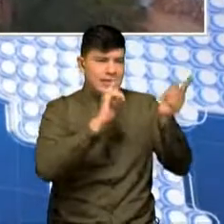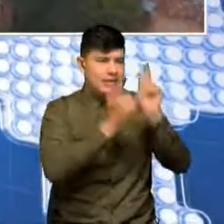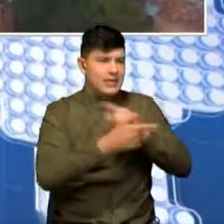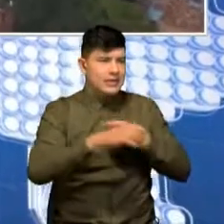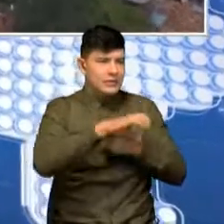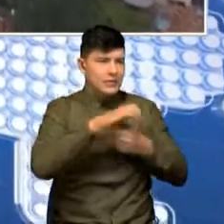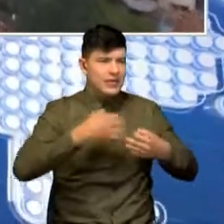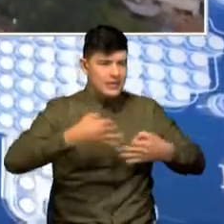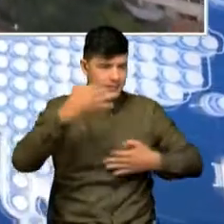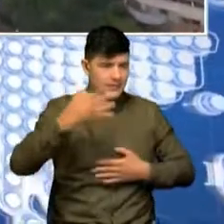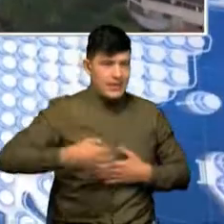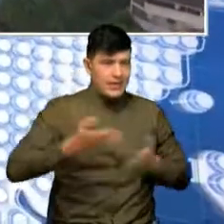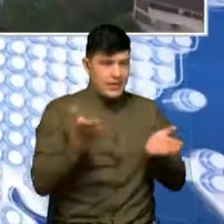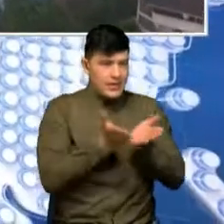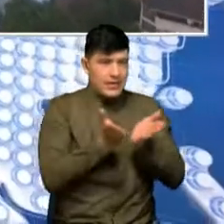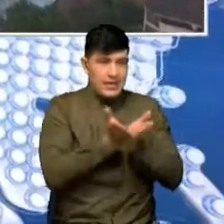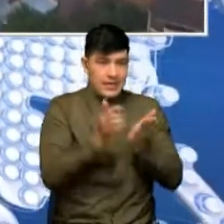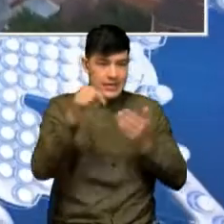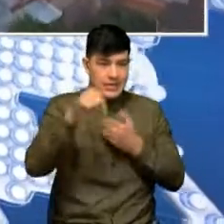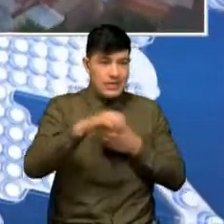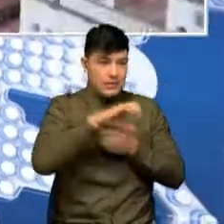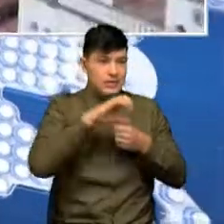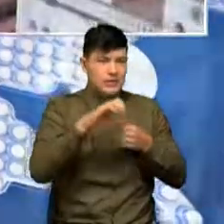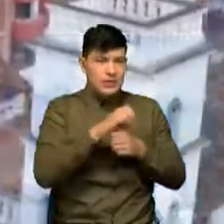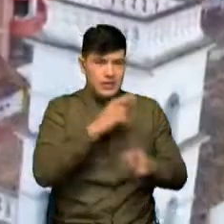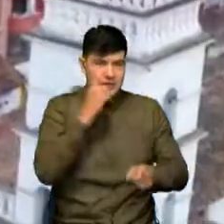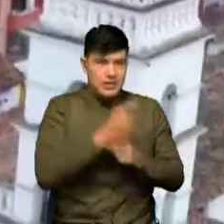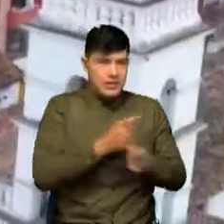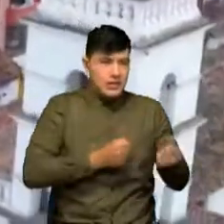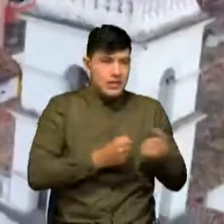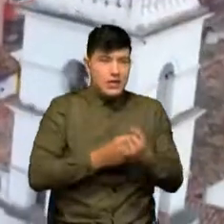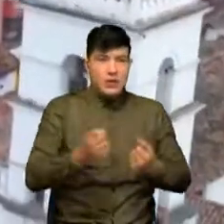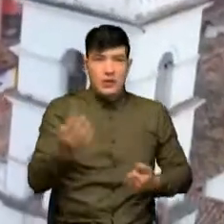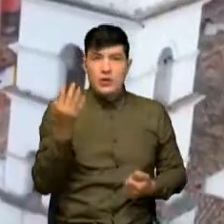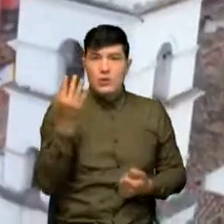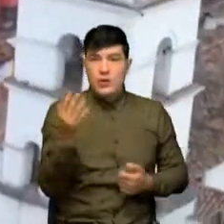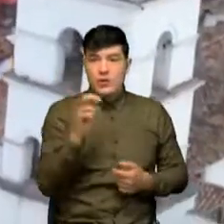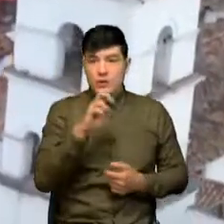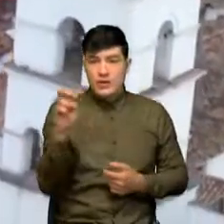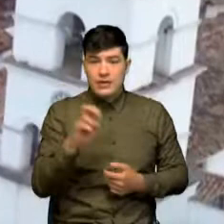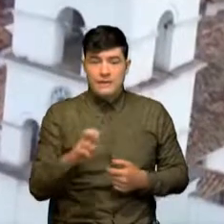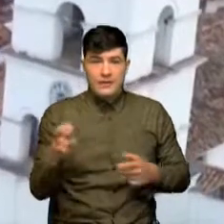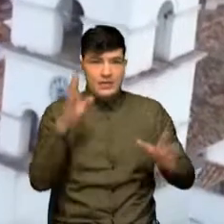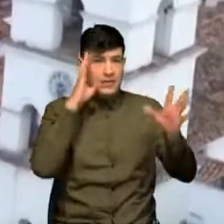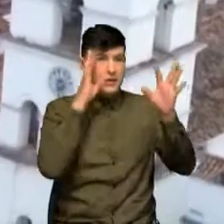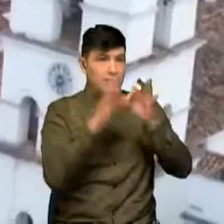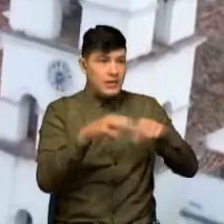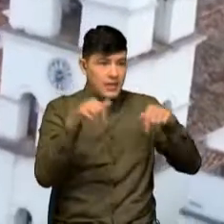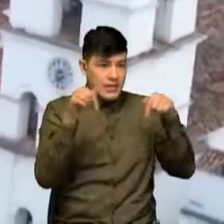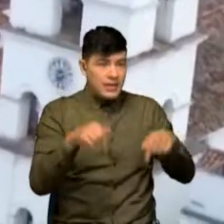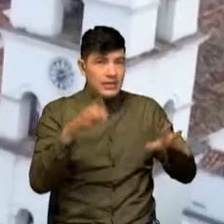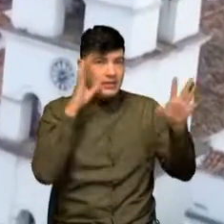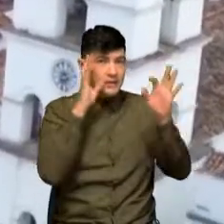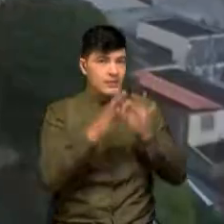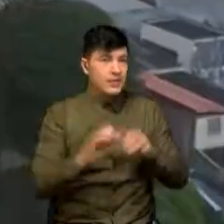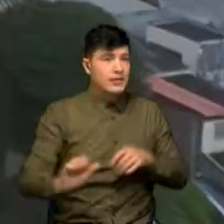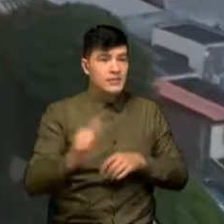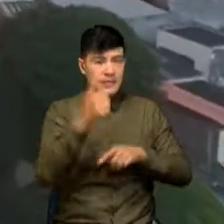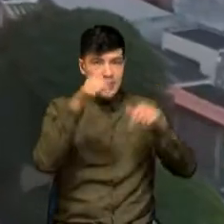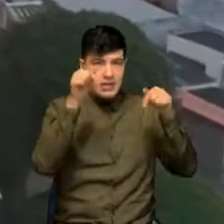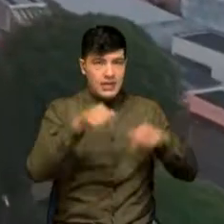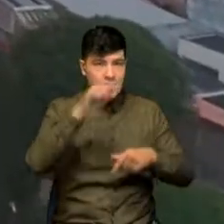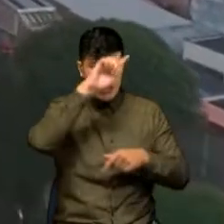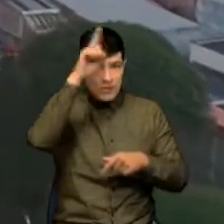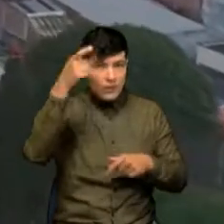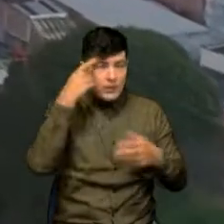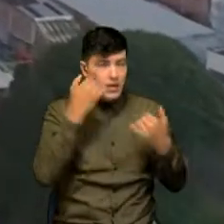más segura, más educada y una ciudad sostenible. Cuatro componentes que han sido muy enfáticos y que han sido prioridad para este gobierno que